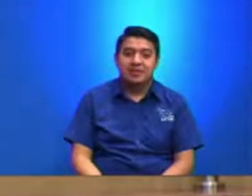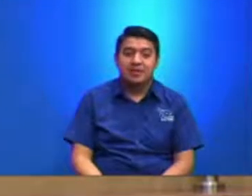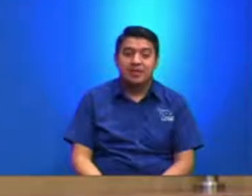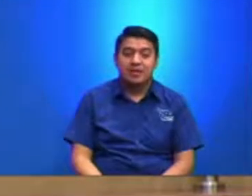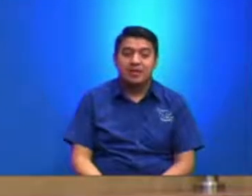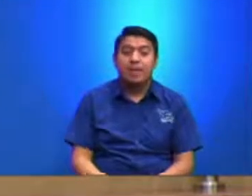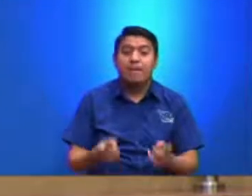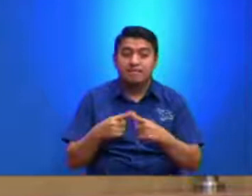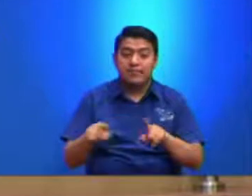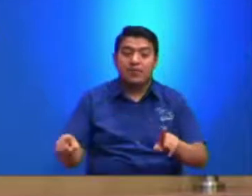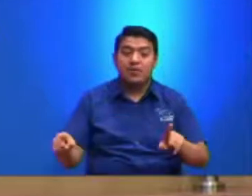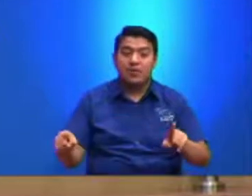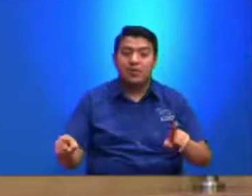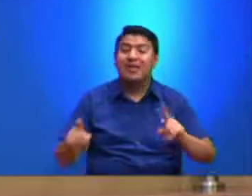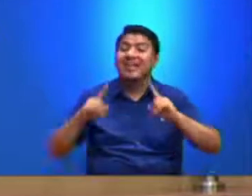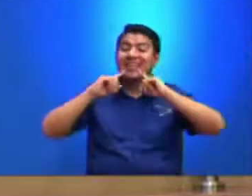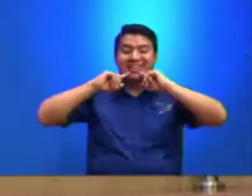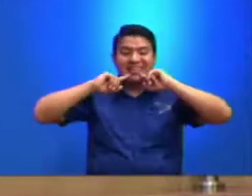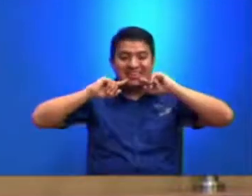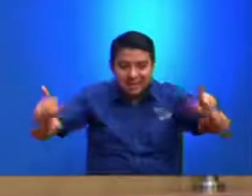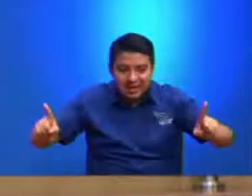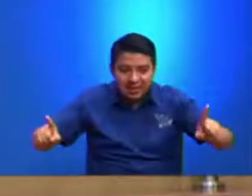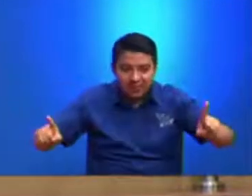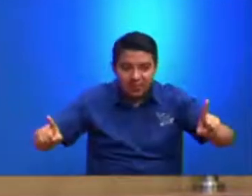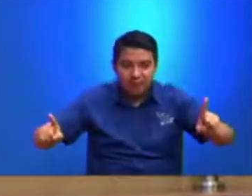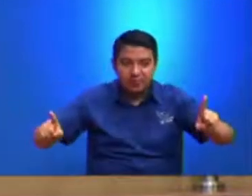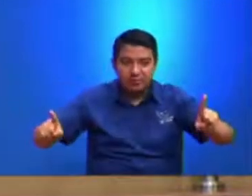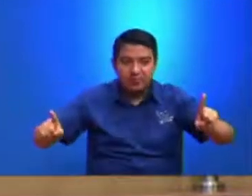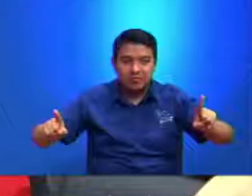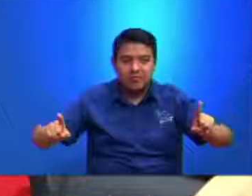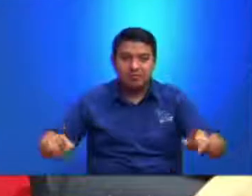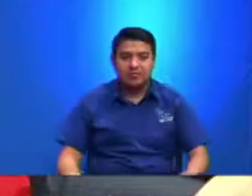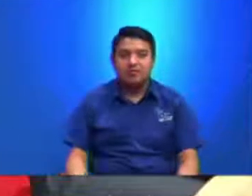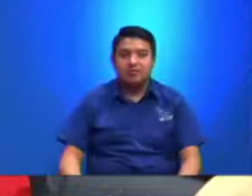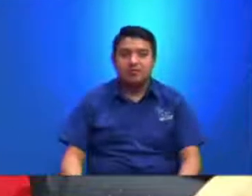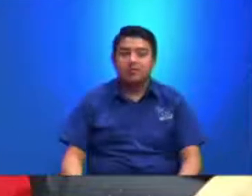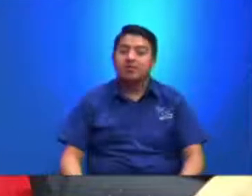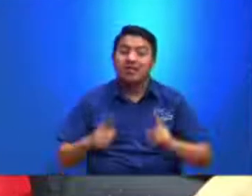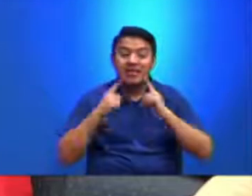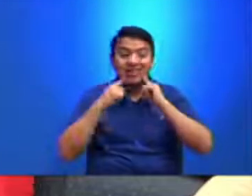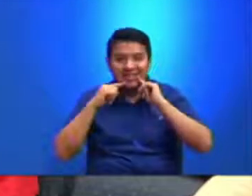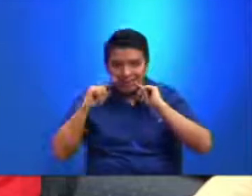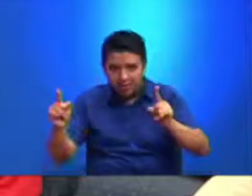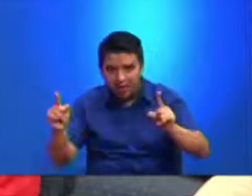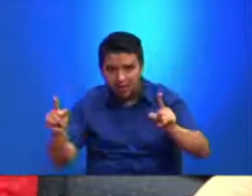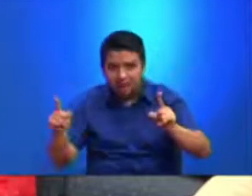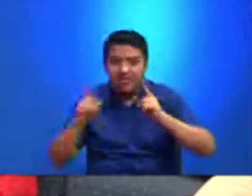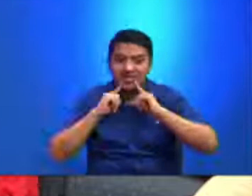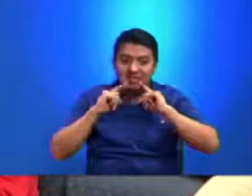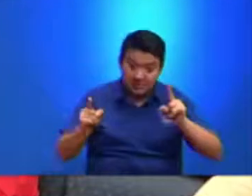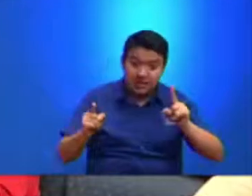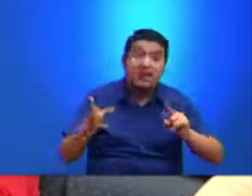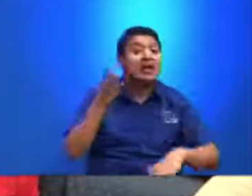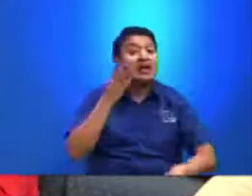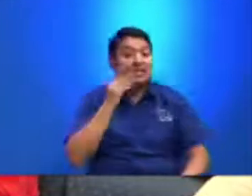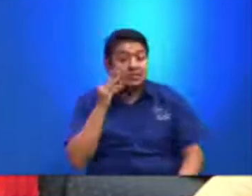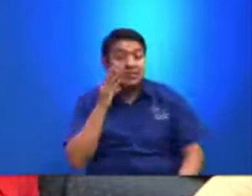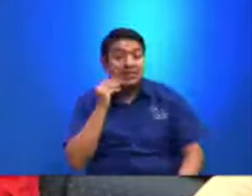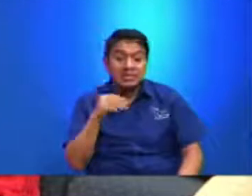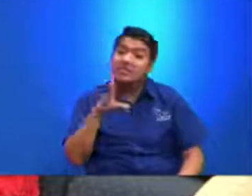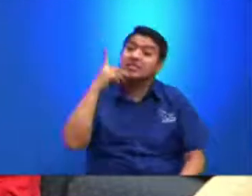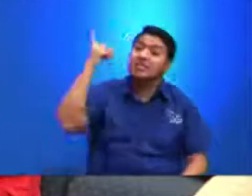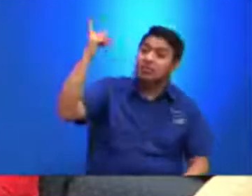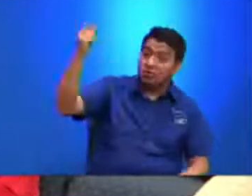Pero dilo, no tengas garganta seca. Dilo, di